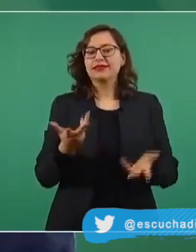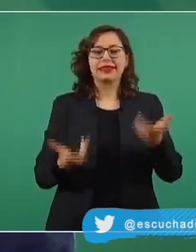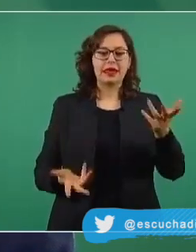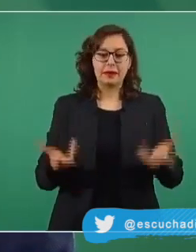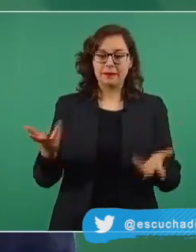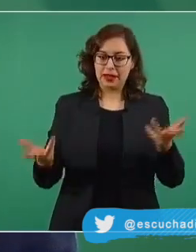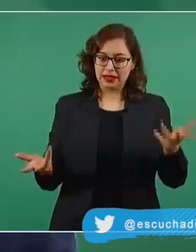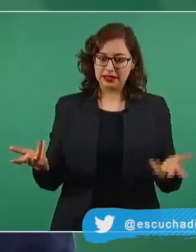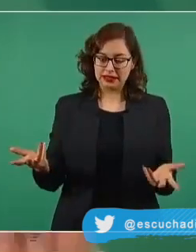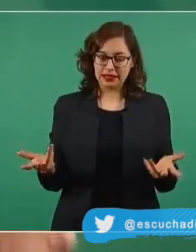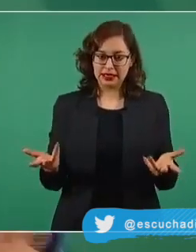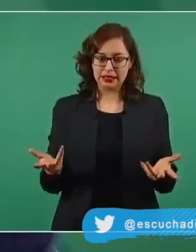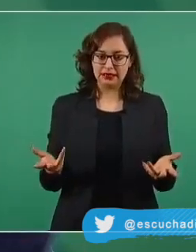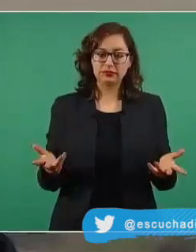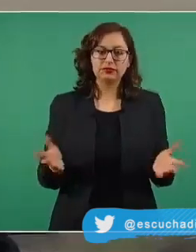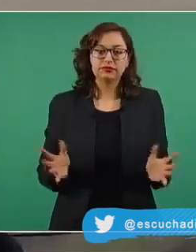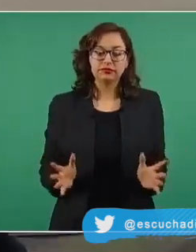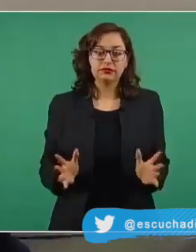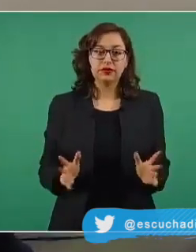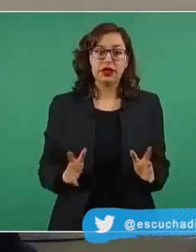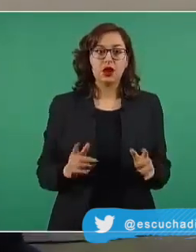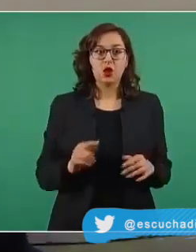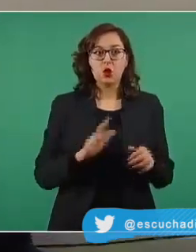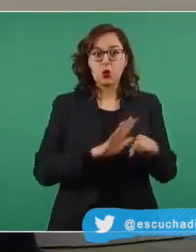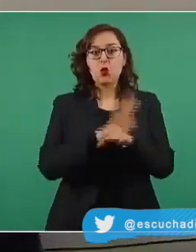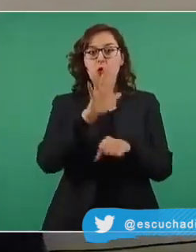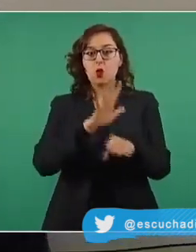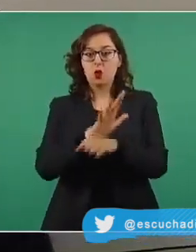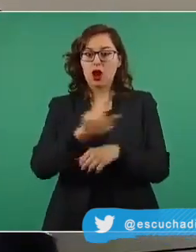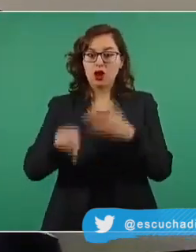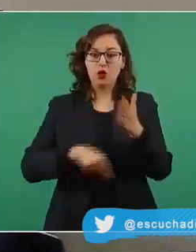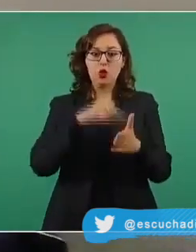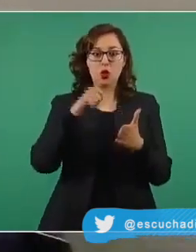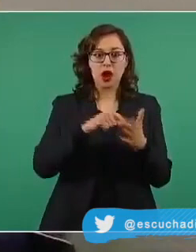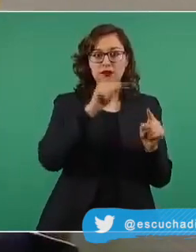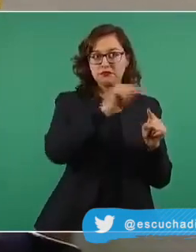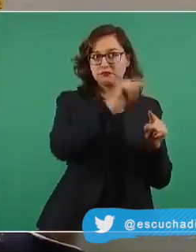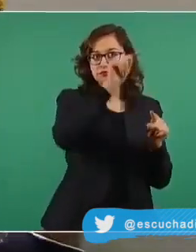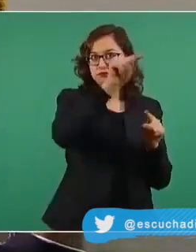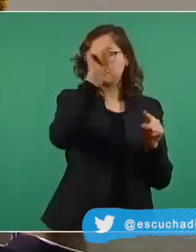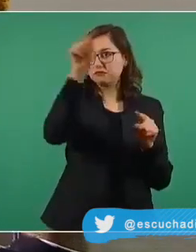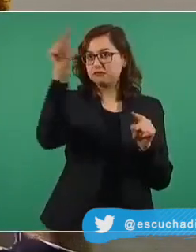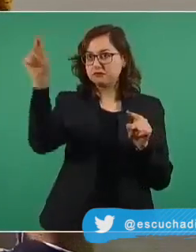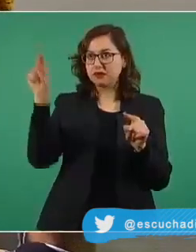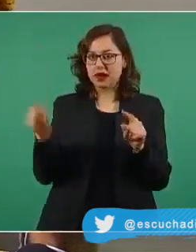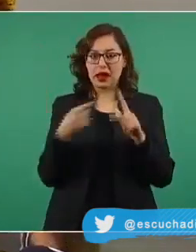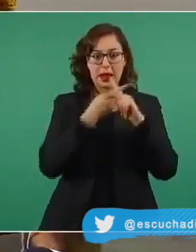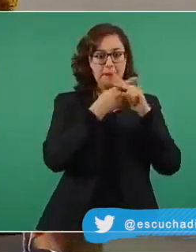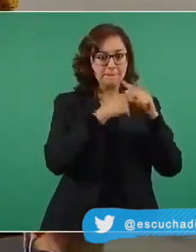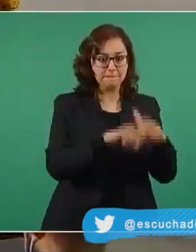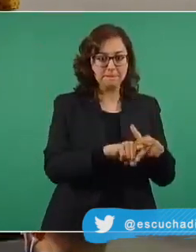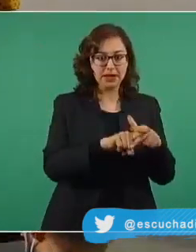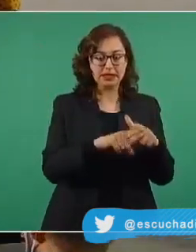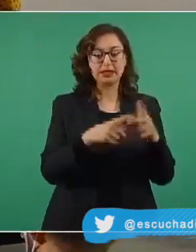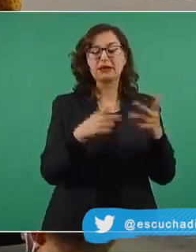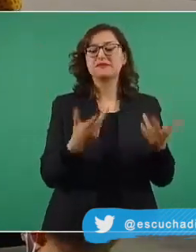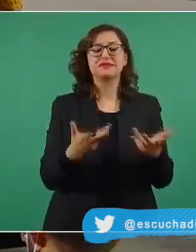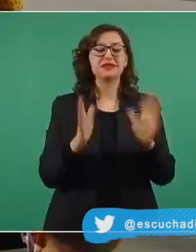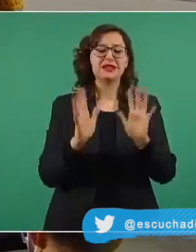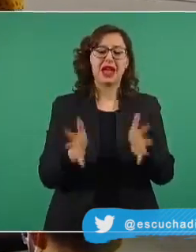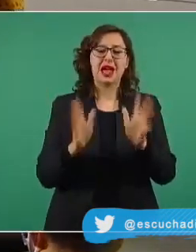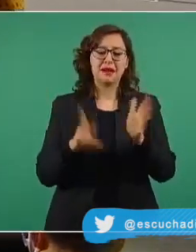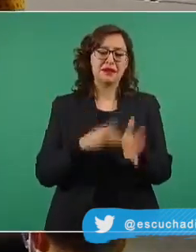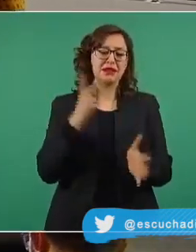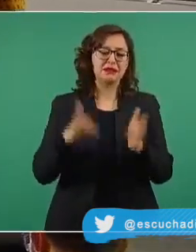48.235 casos activos, 471 casos menos que ayer. En este día se reporta una disminución de 9%